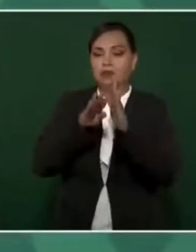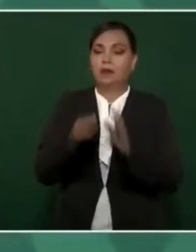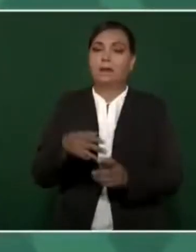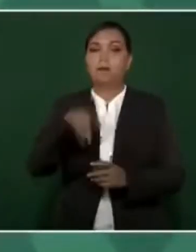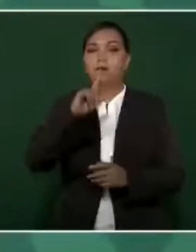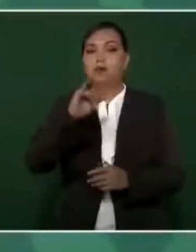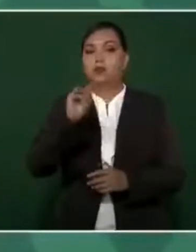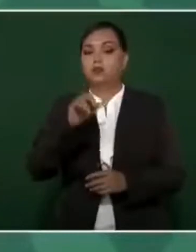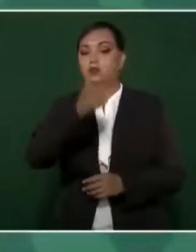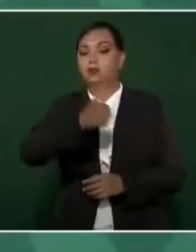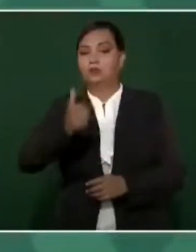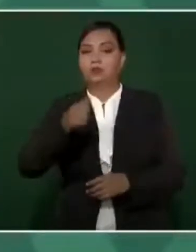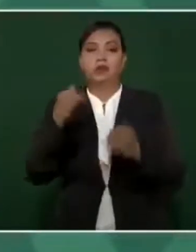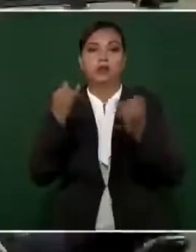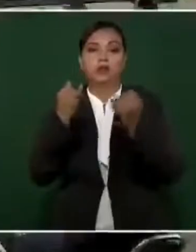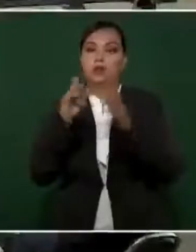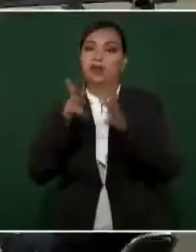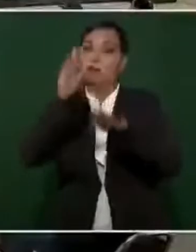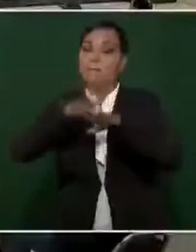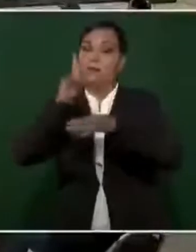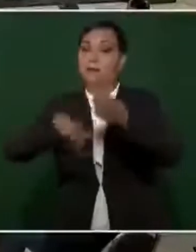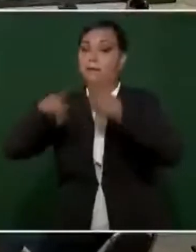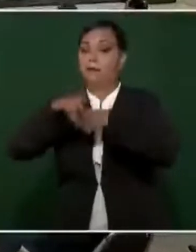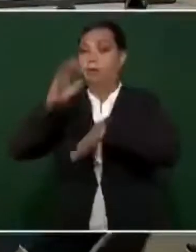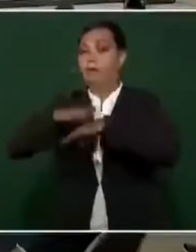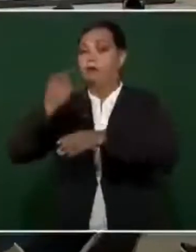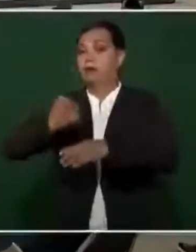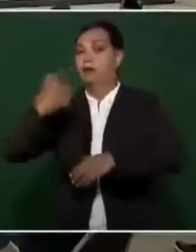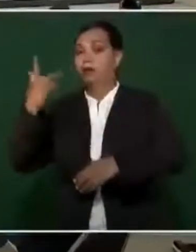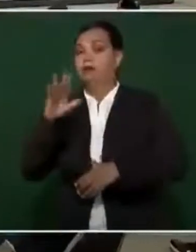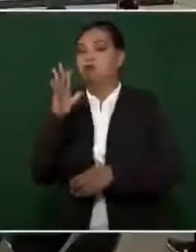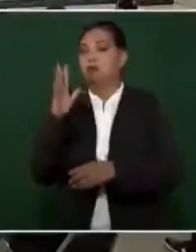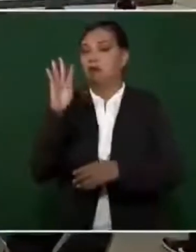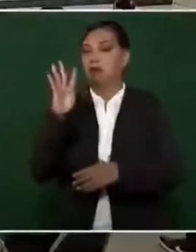que lo que cuesta en el resto del país.